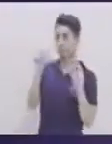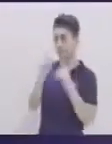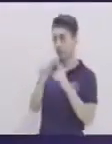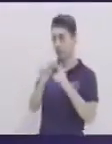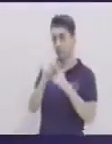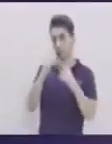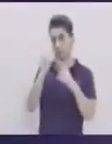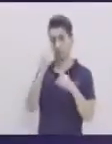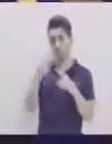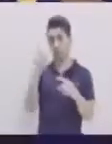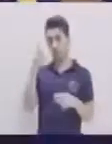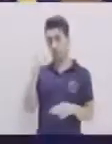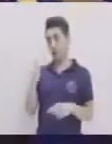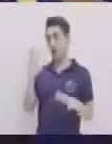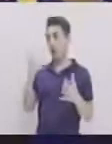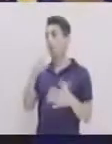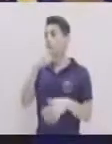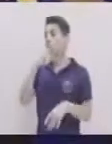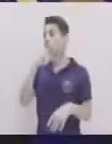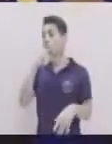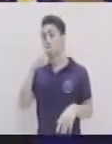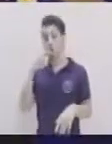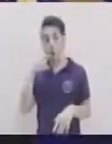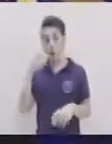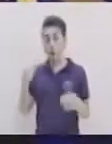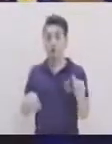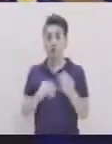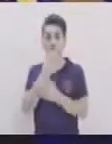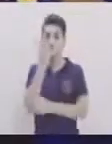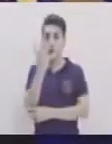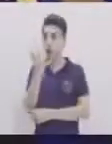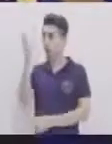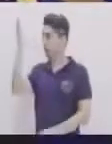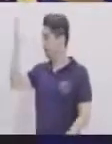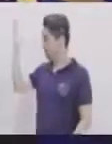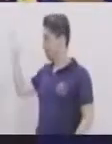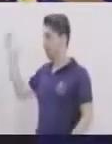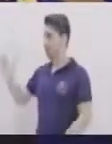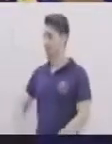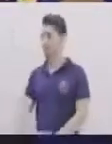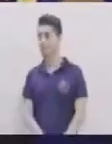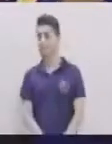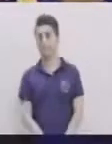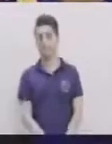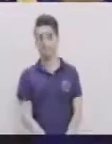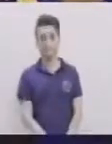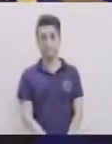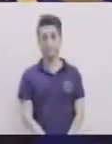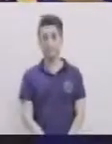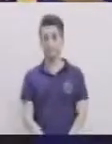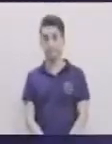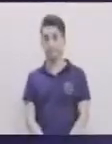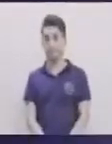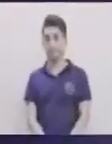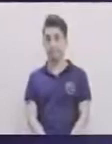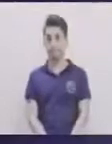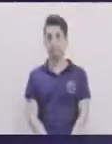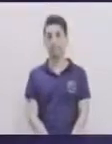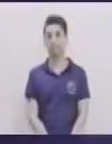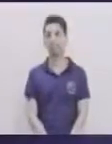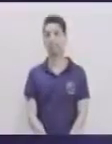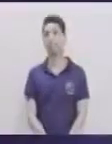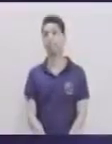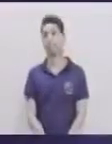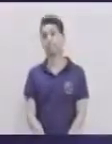esta característica. Y para decir flor roja, vamos a decir chiriri tuhlu,